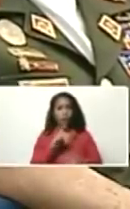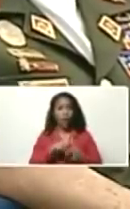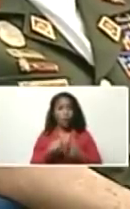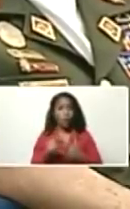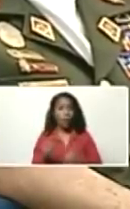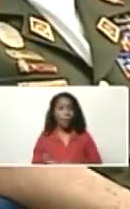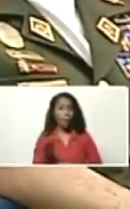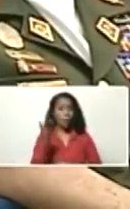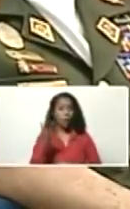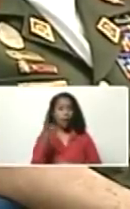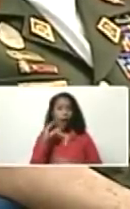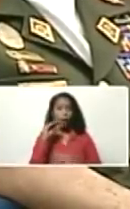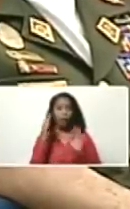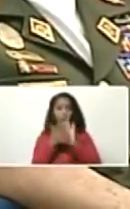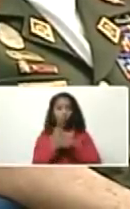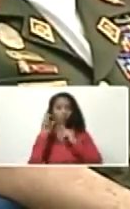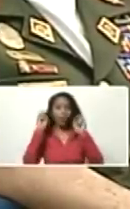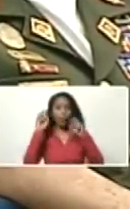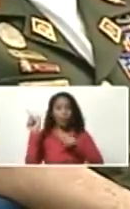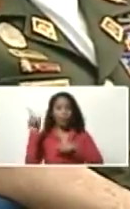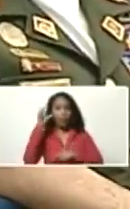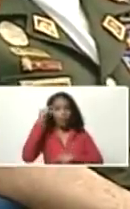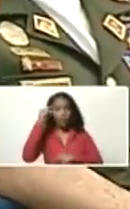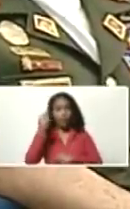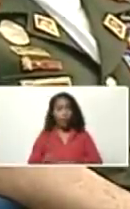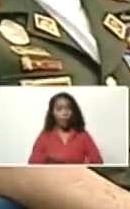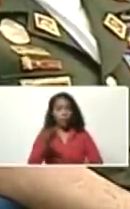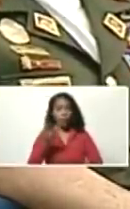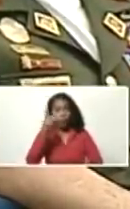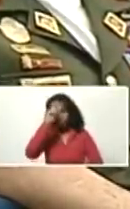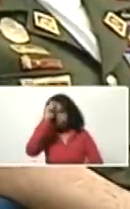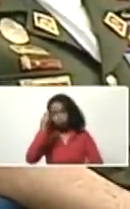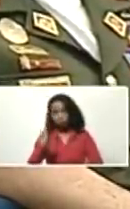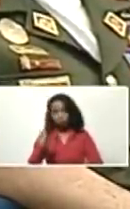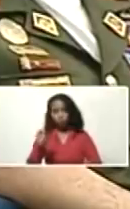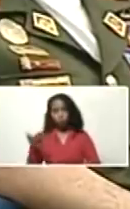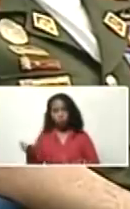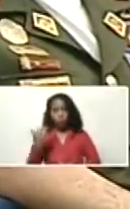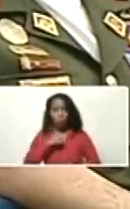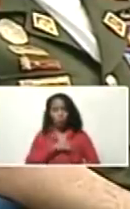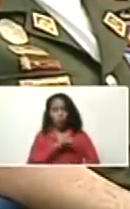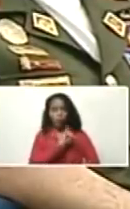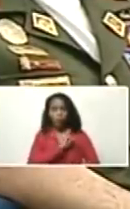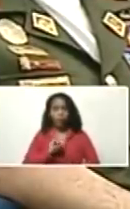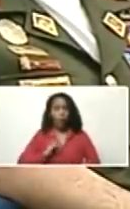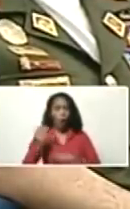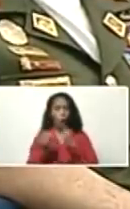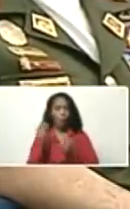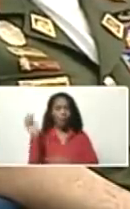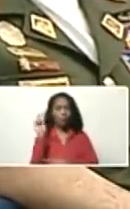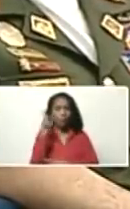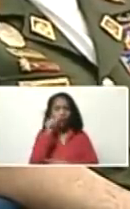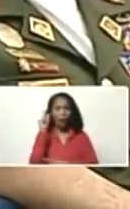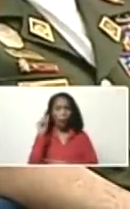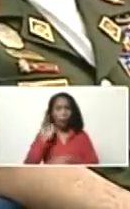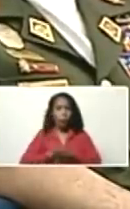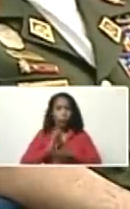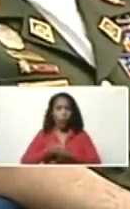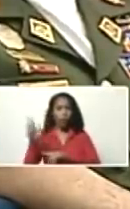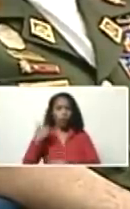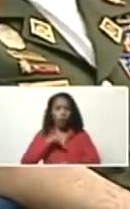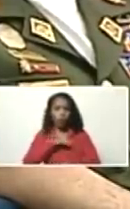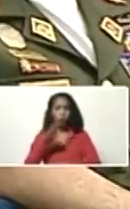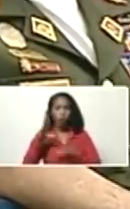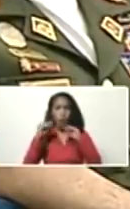muy importante al hablar de estas fechas, reivindicar nuestra identidad como venezolanos y venezolanas. Por eso nosotros hemos